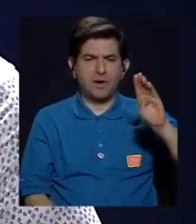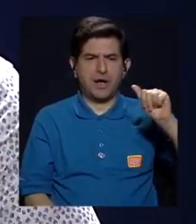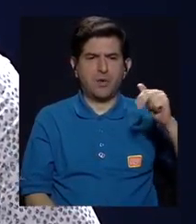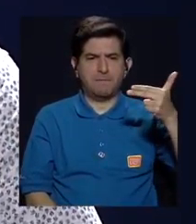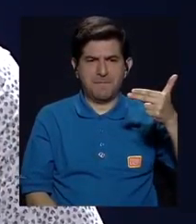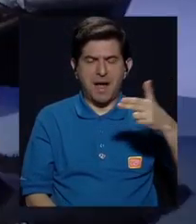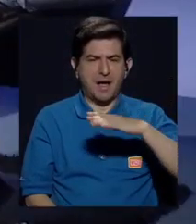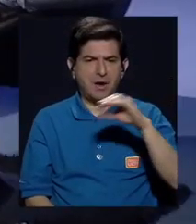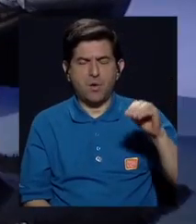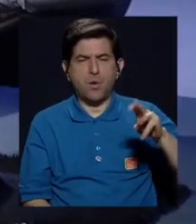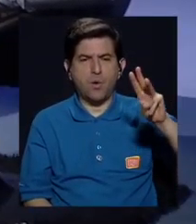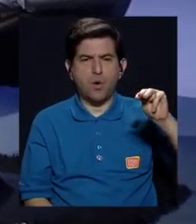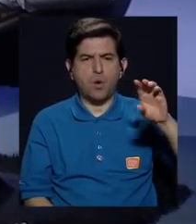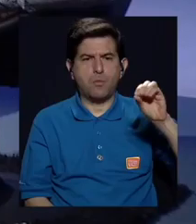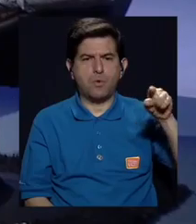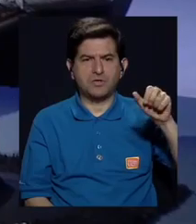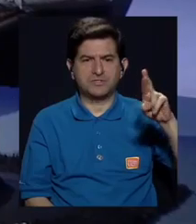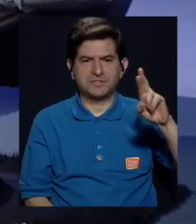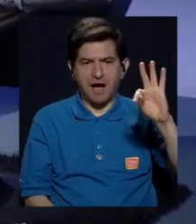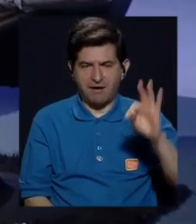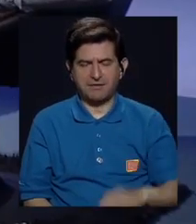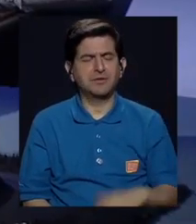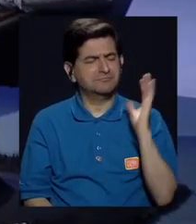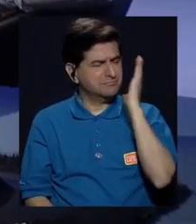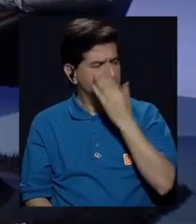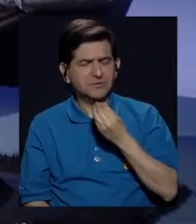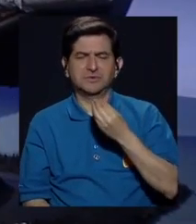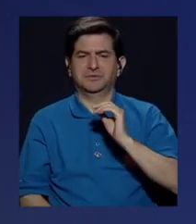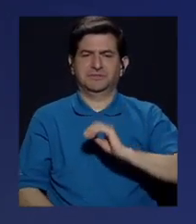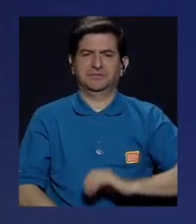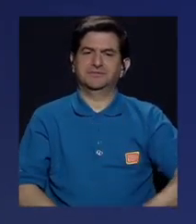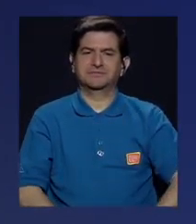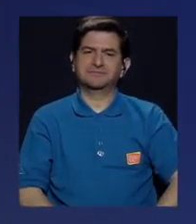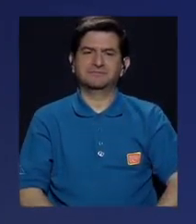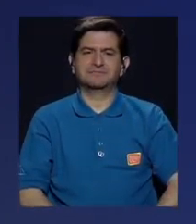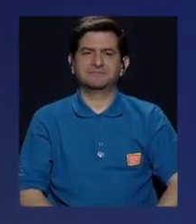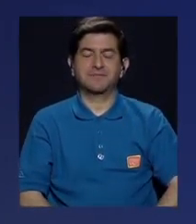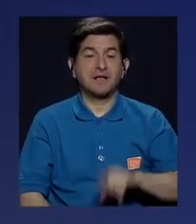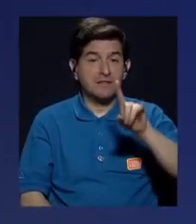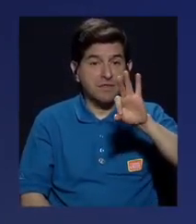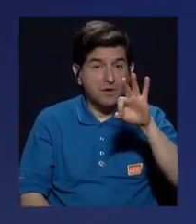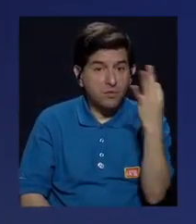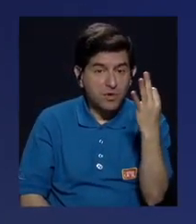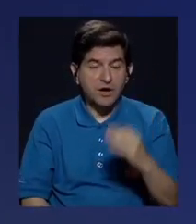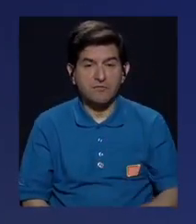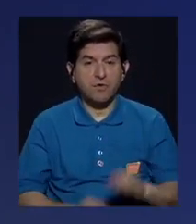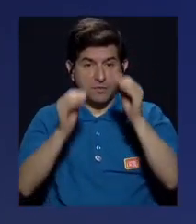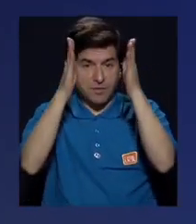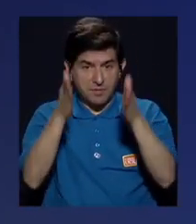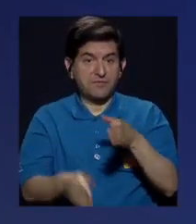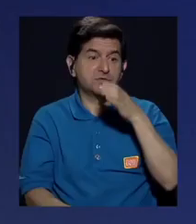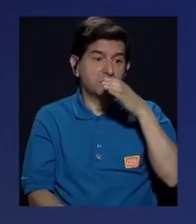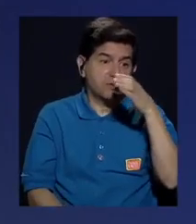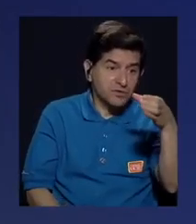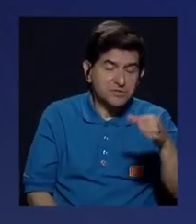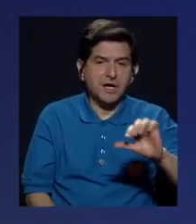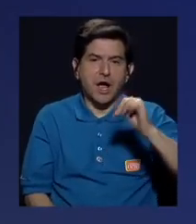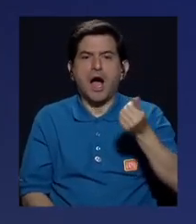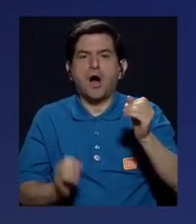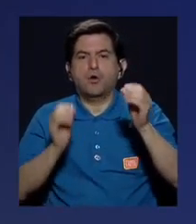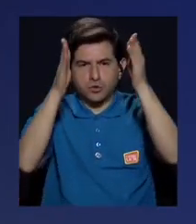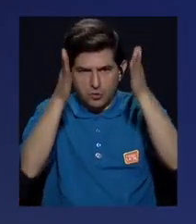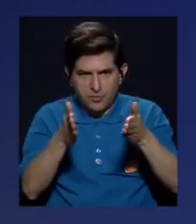tocando Mozart. La evolución. Es bonito. De algún modo, un profesor lo recomienda a otro profesor y